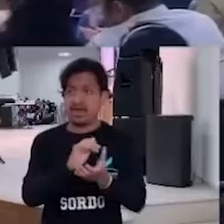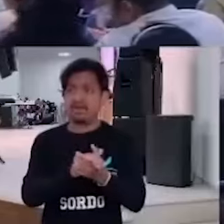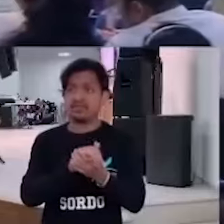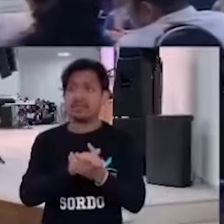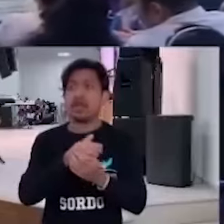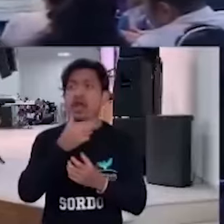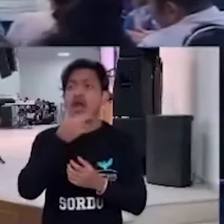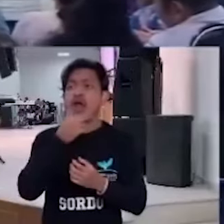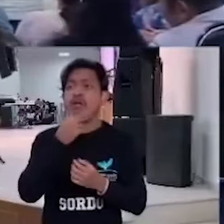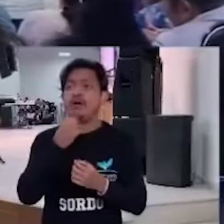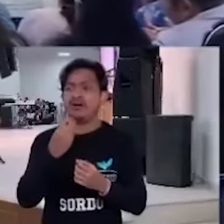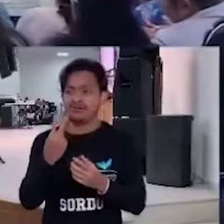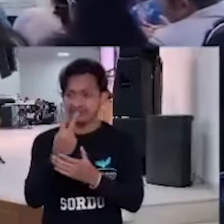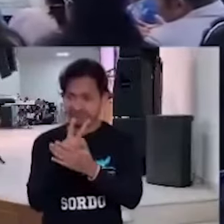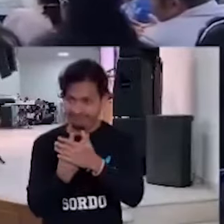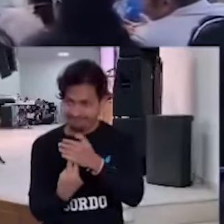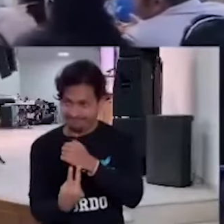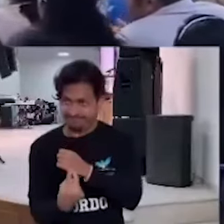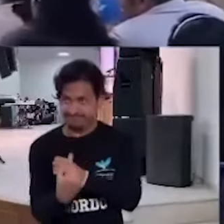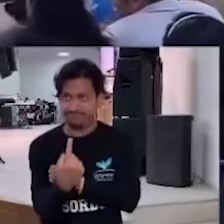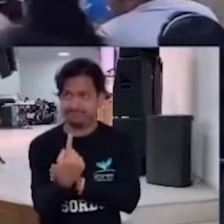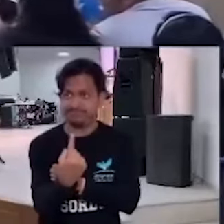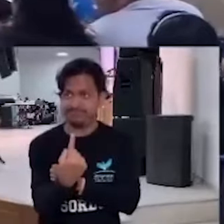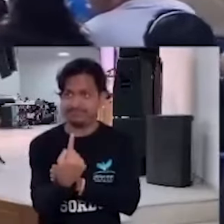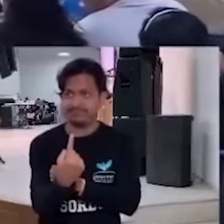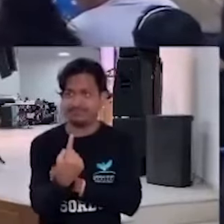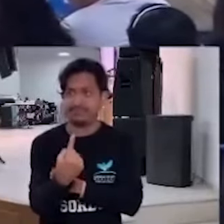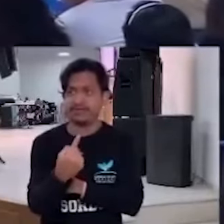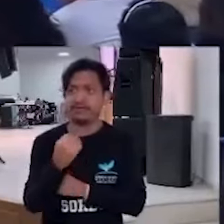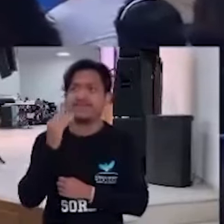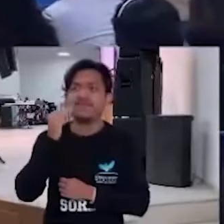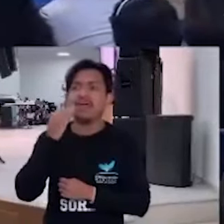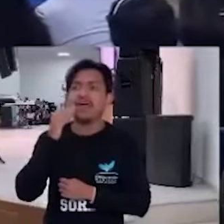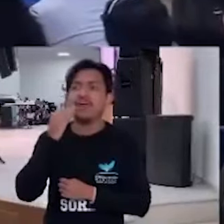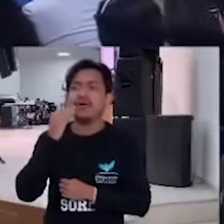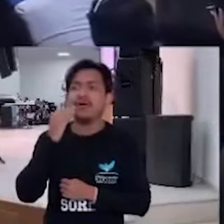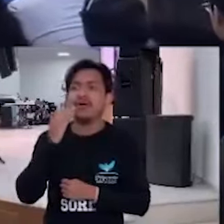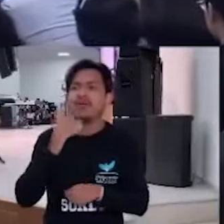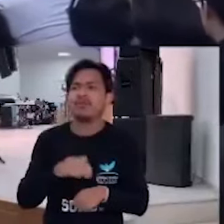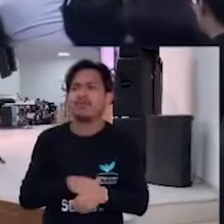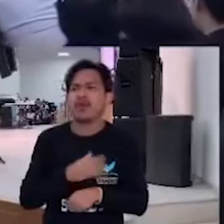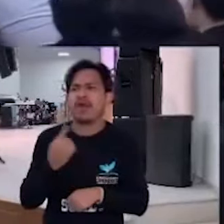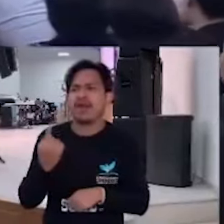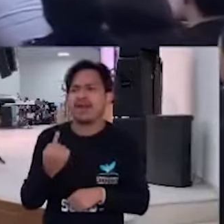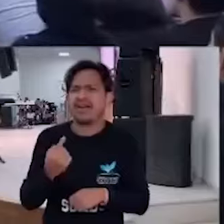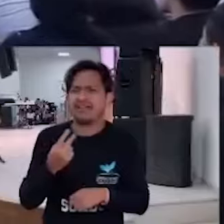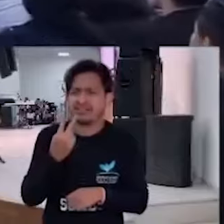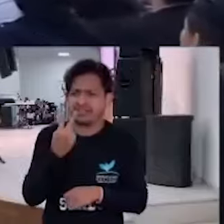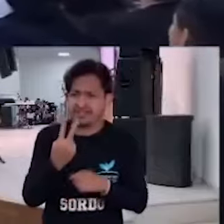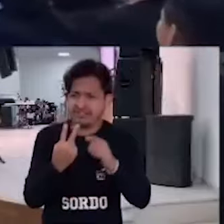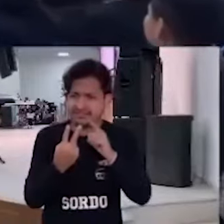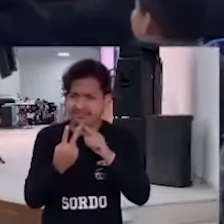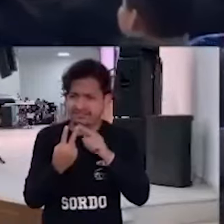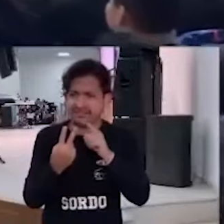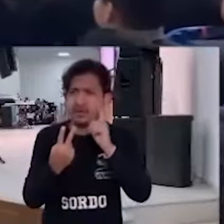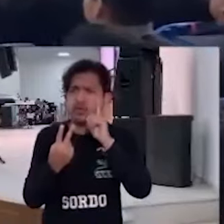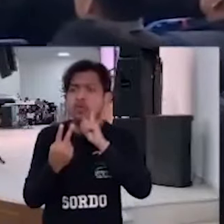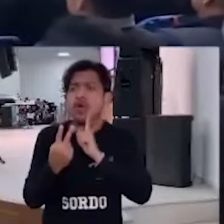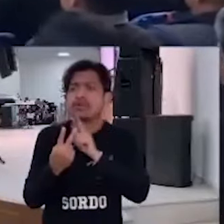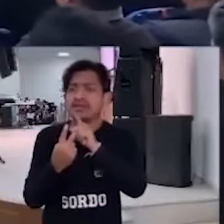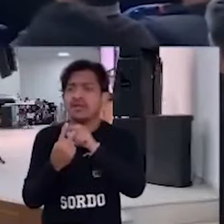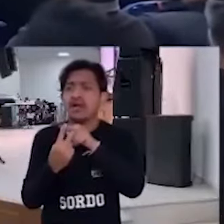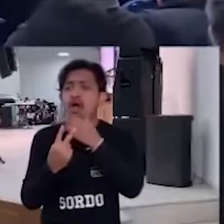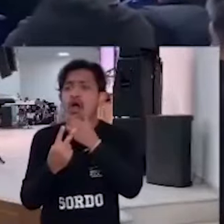llegan, los dos van a leer los comentarios que la gente les escribe, los dos se van a dar cuenta de